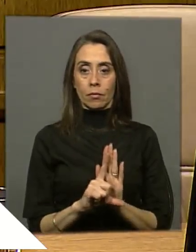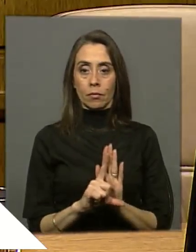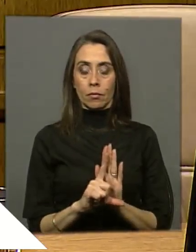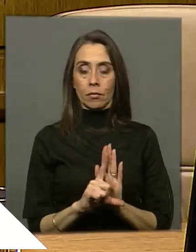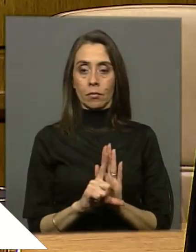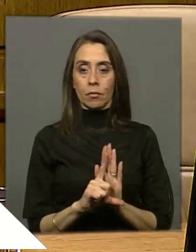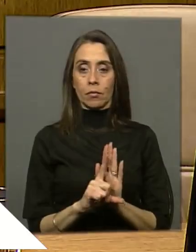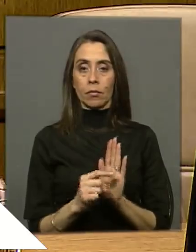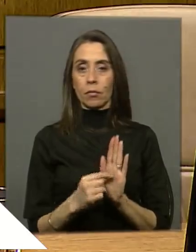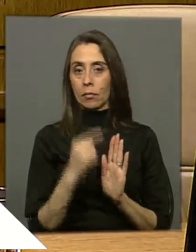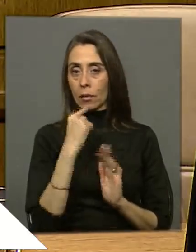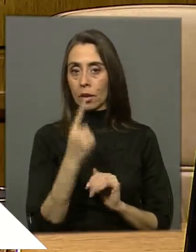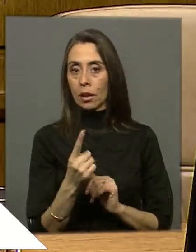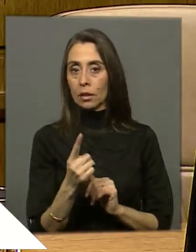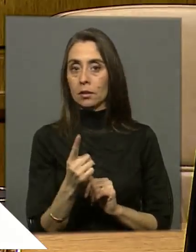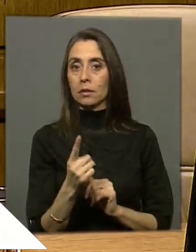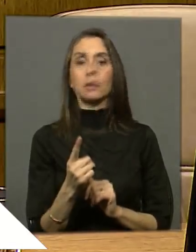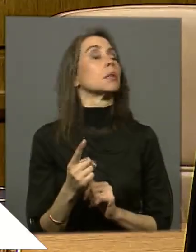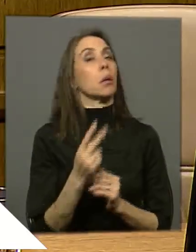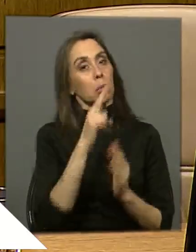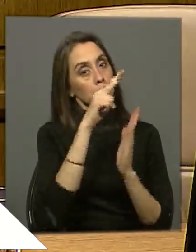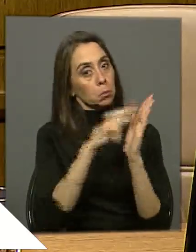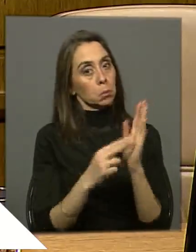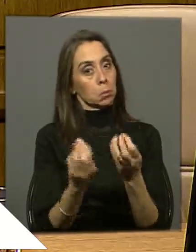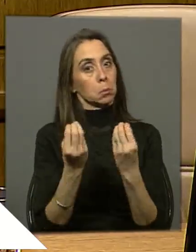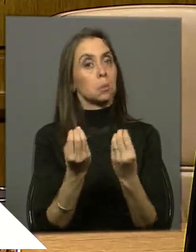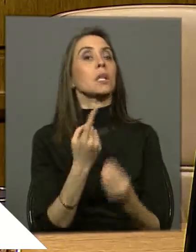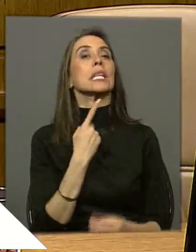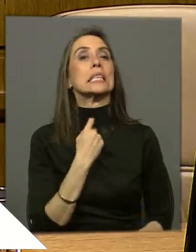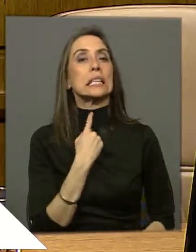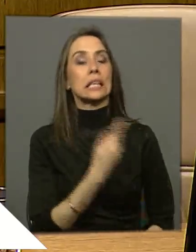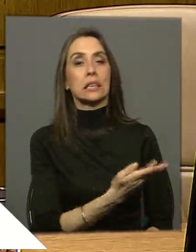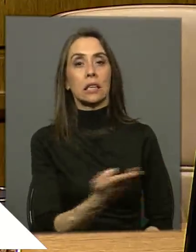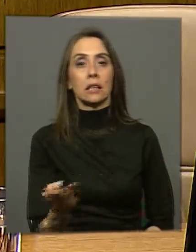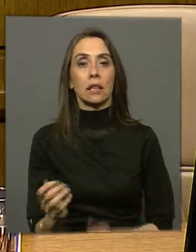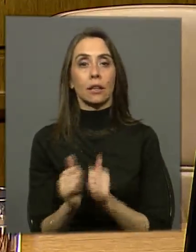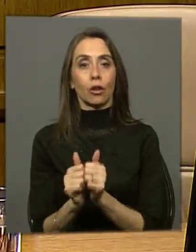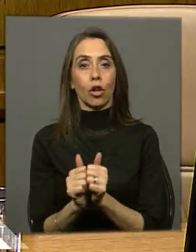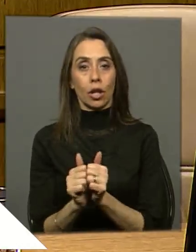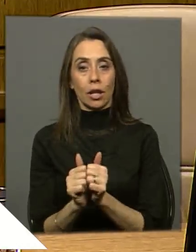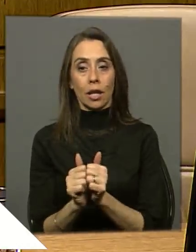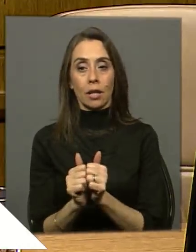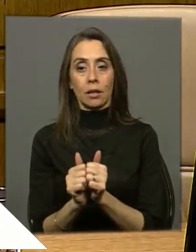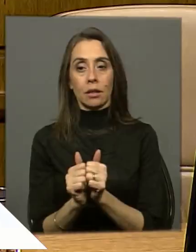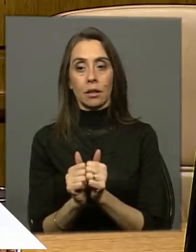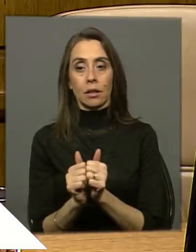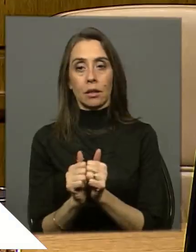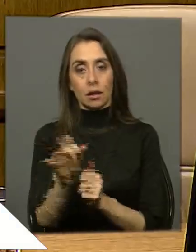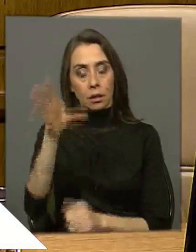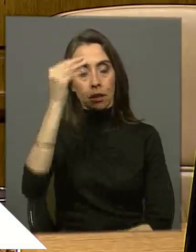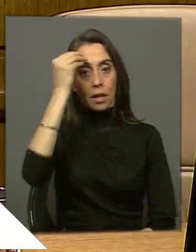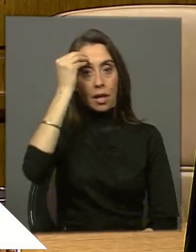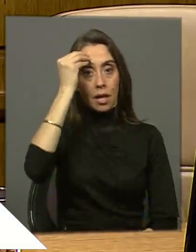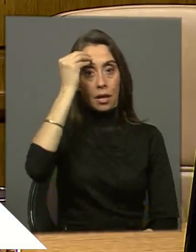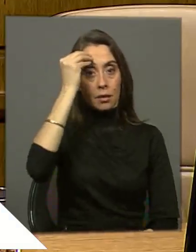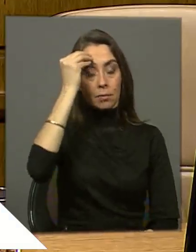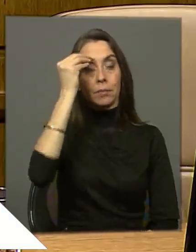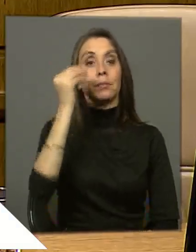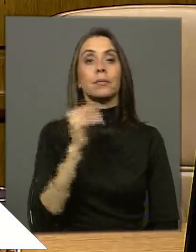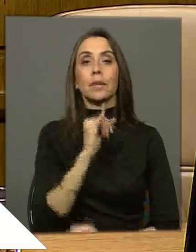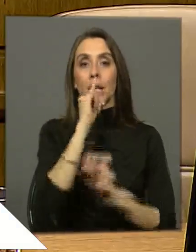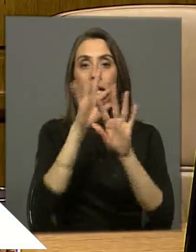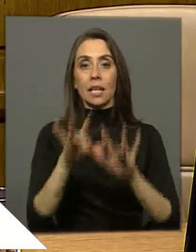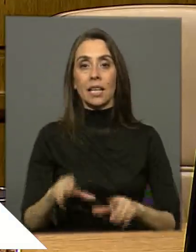plantea una situación que a mí me parece interesante que ustedes, estimados colegas por su intermedio, presidente, tengamos en cuenta. Que en el